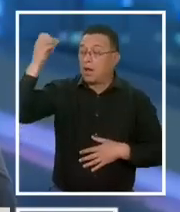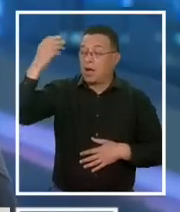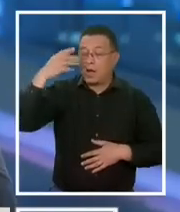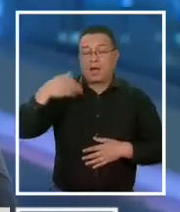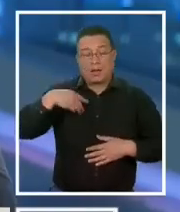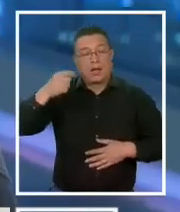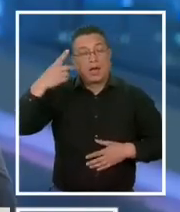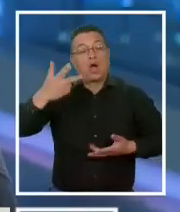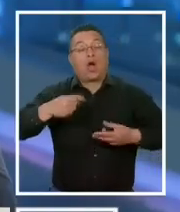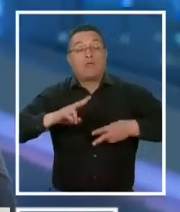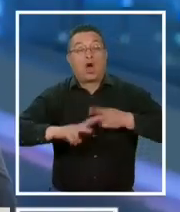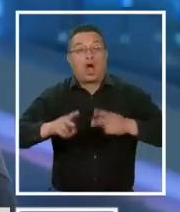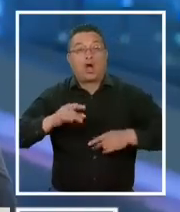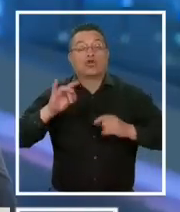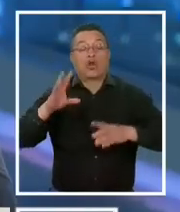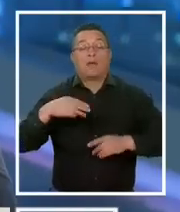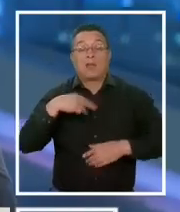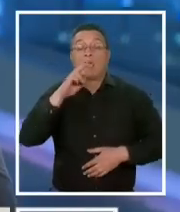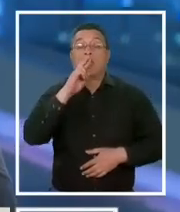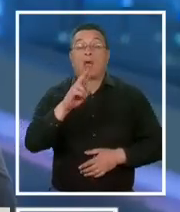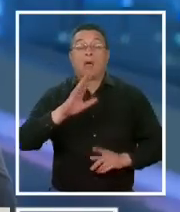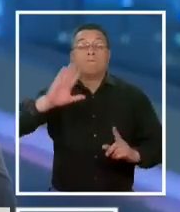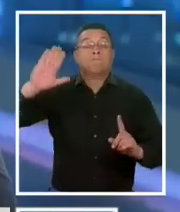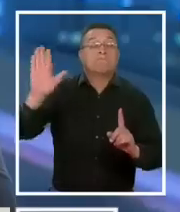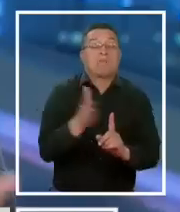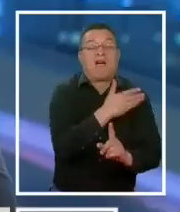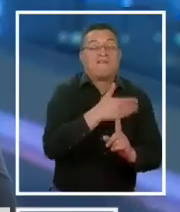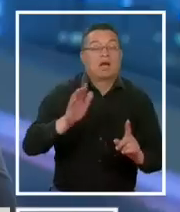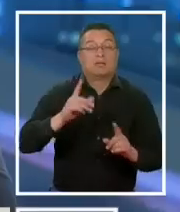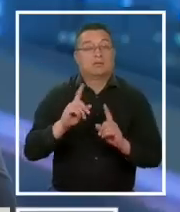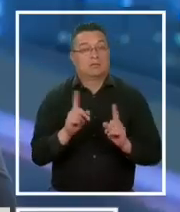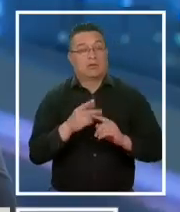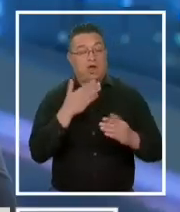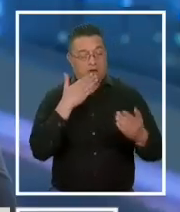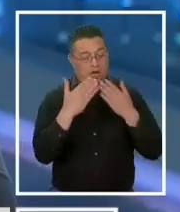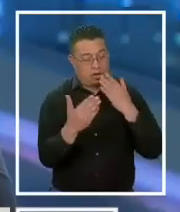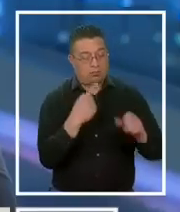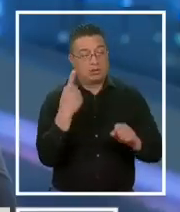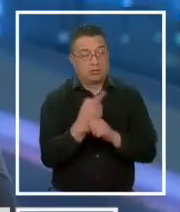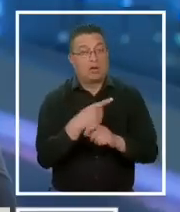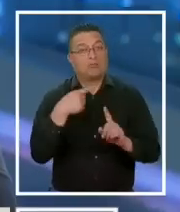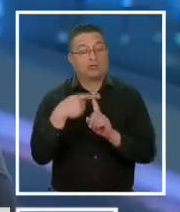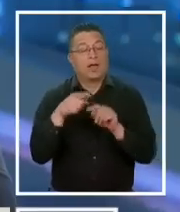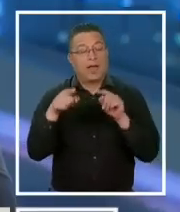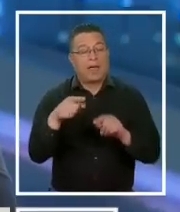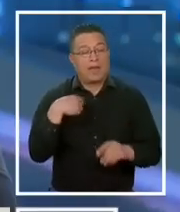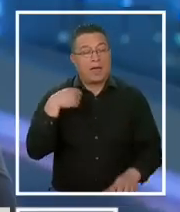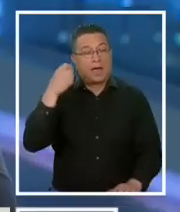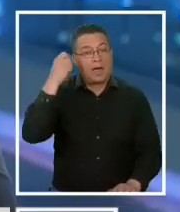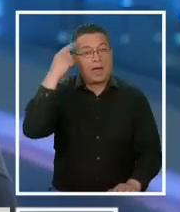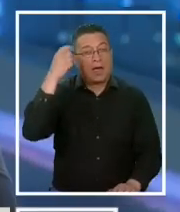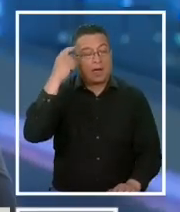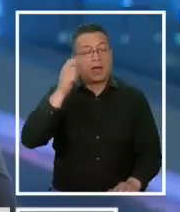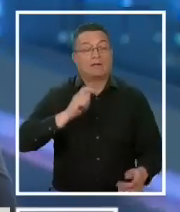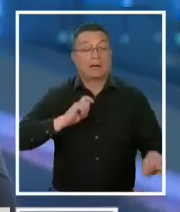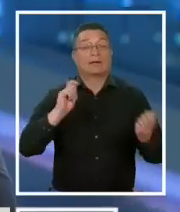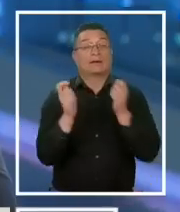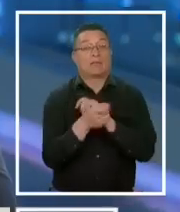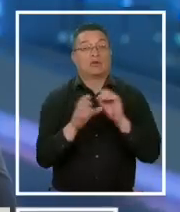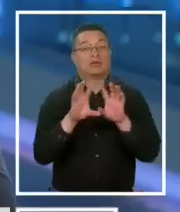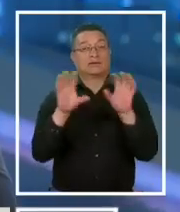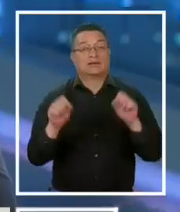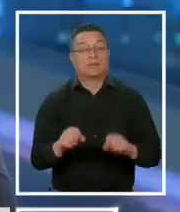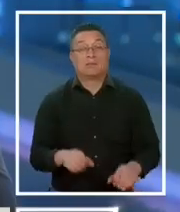dejé de entender que era la cachetada la respuesta y es que era una conversación era lo que servía Obviamente tú vas contribuyendo que cambiemos el sistema